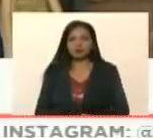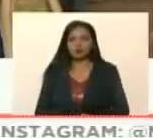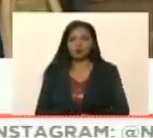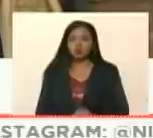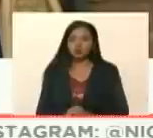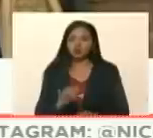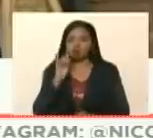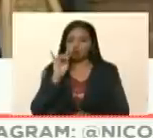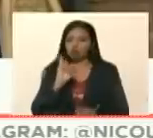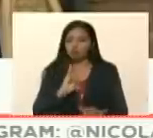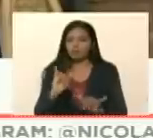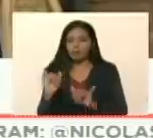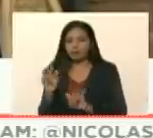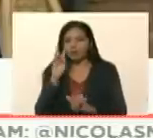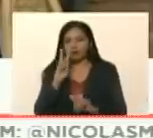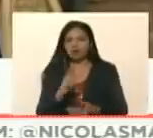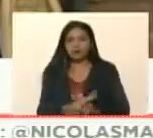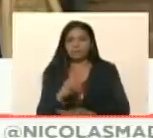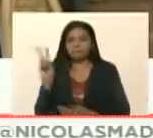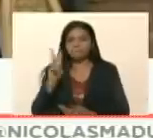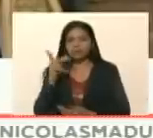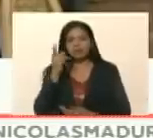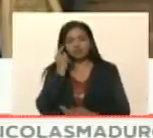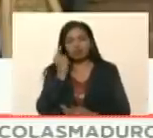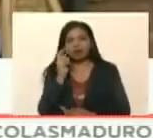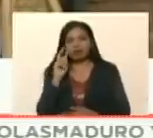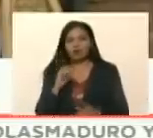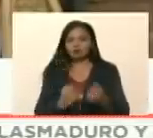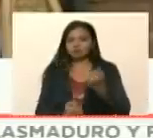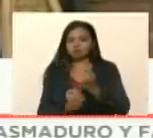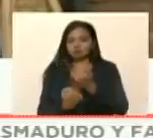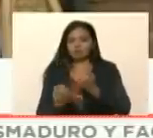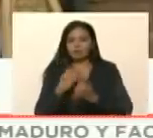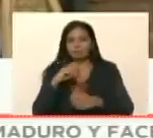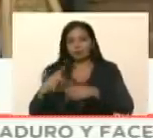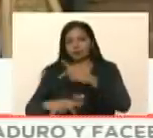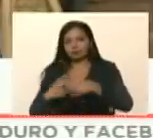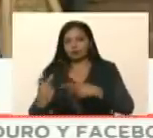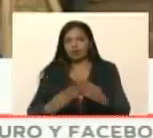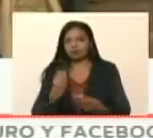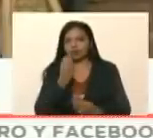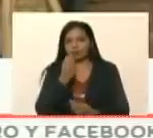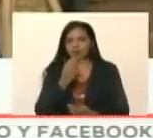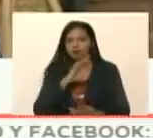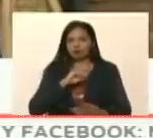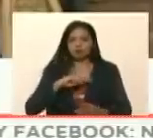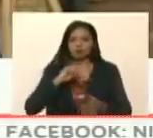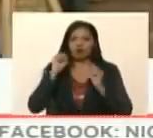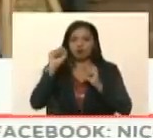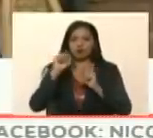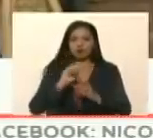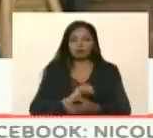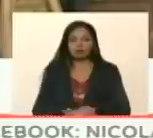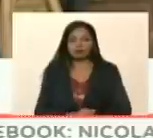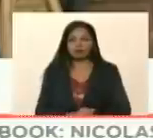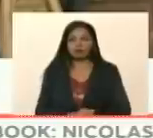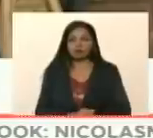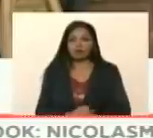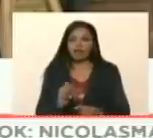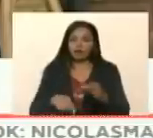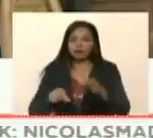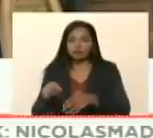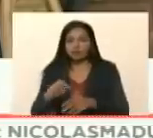verá. Venezuela va a ser una potencia productora de alimentos. Lo vamos a lograr con semilla